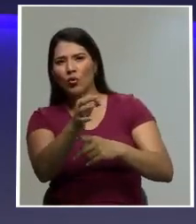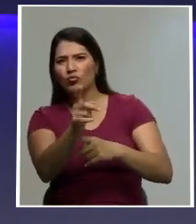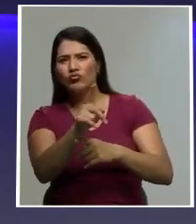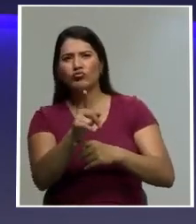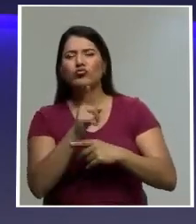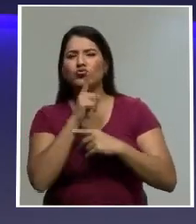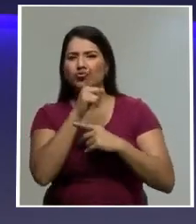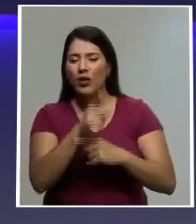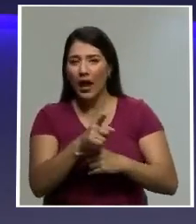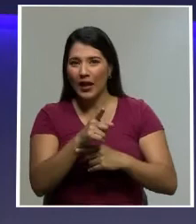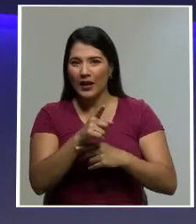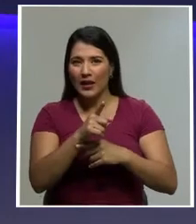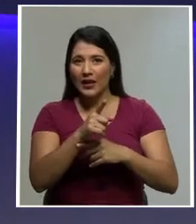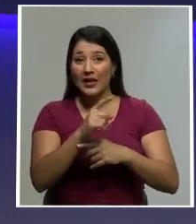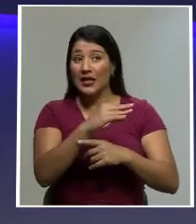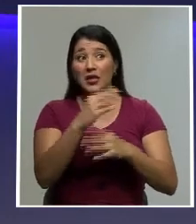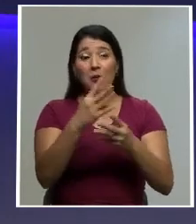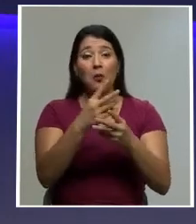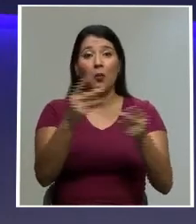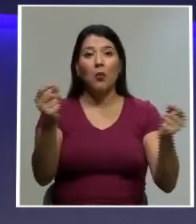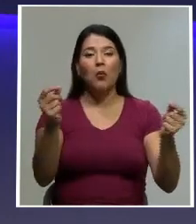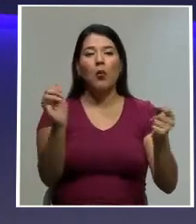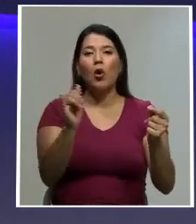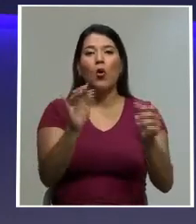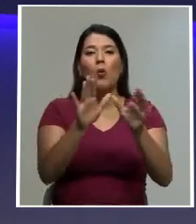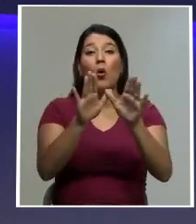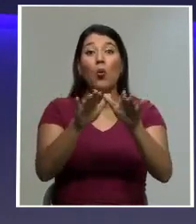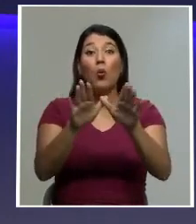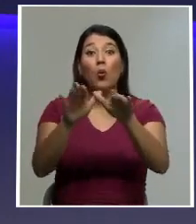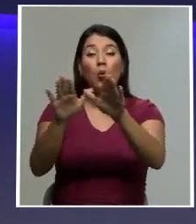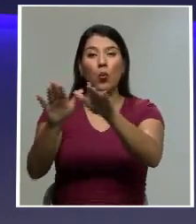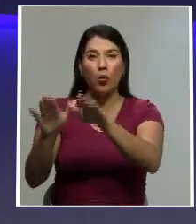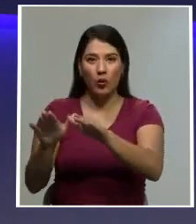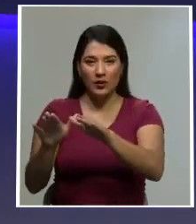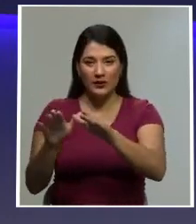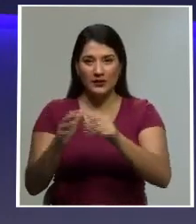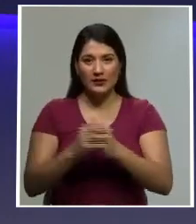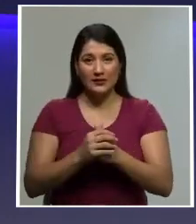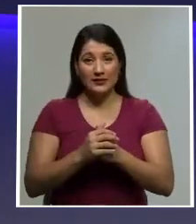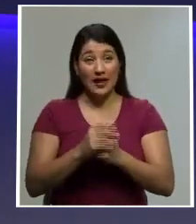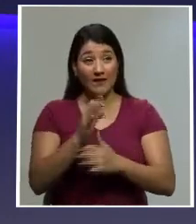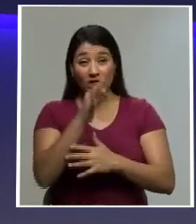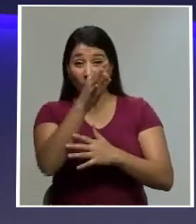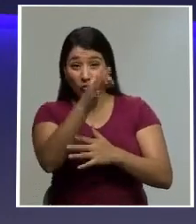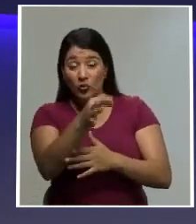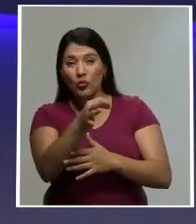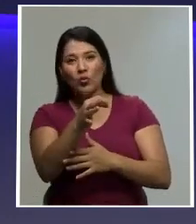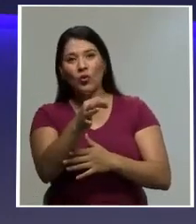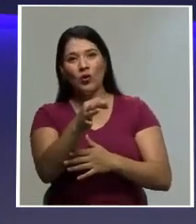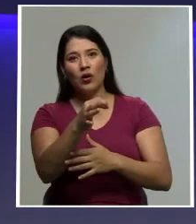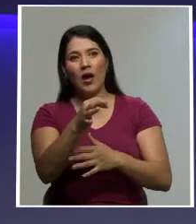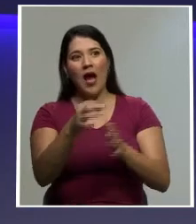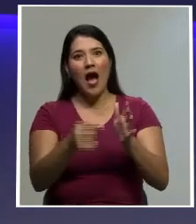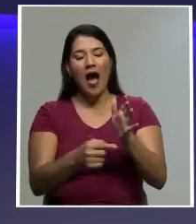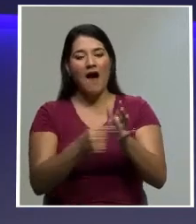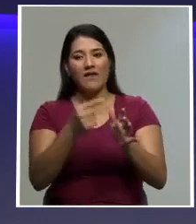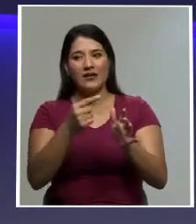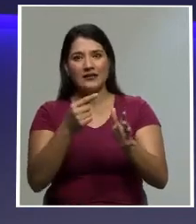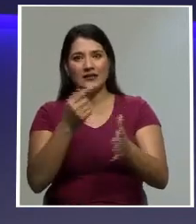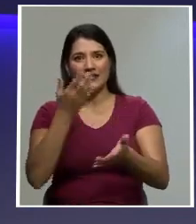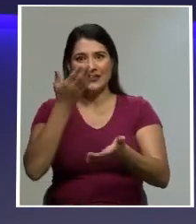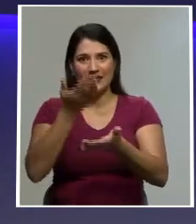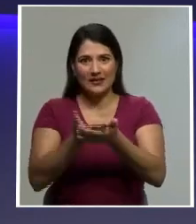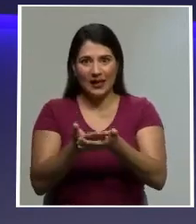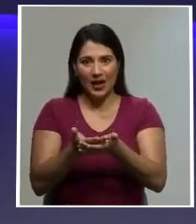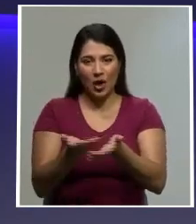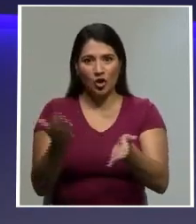sur como las aves. Es un asesino que regresa a tierra sin argumentos para